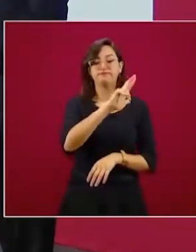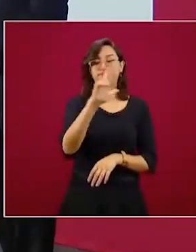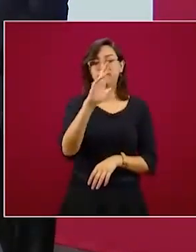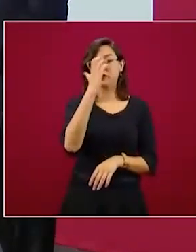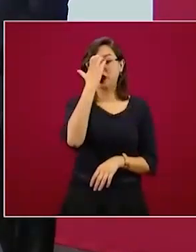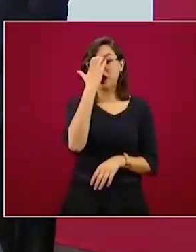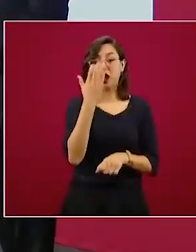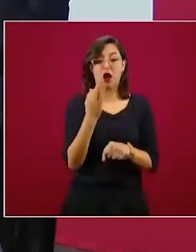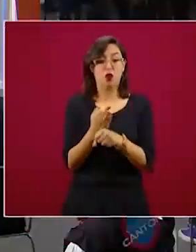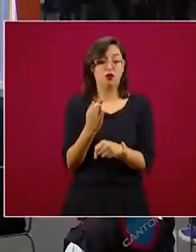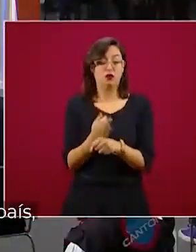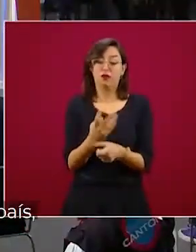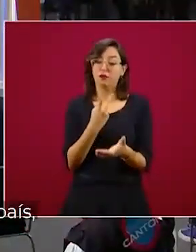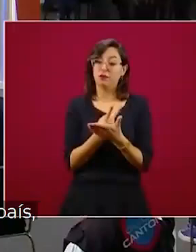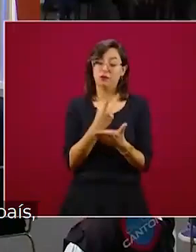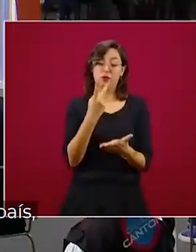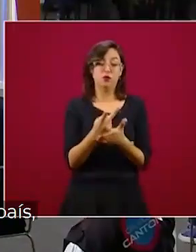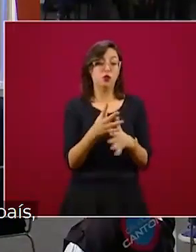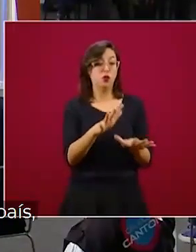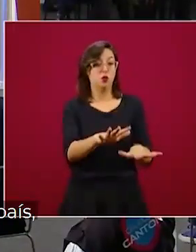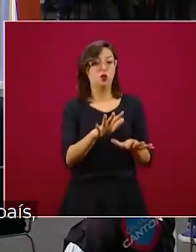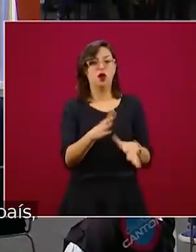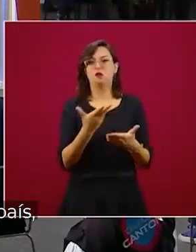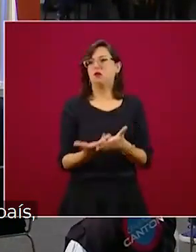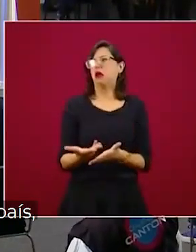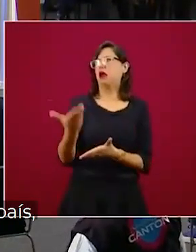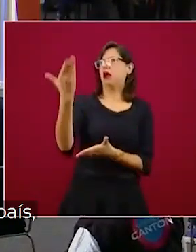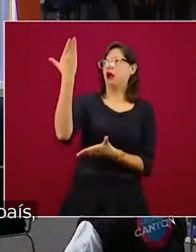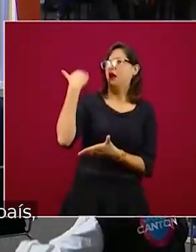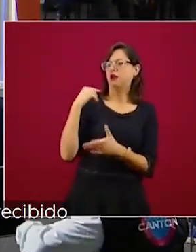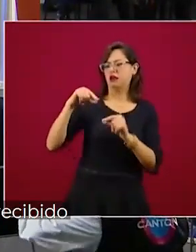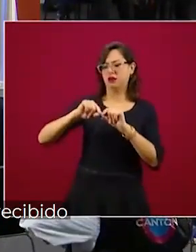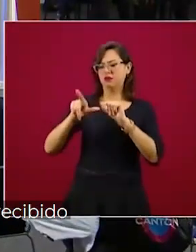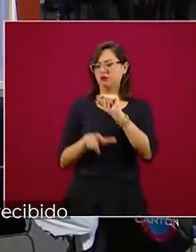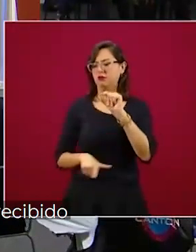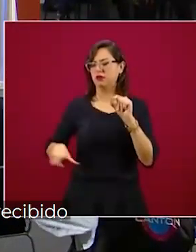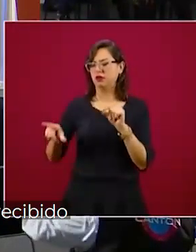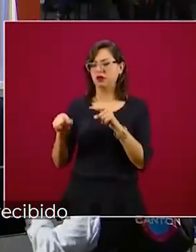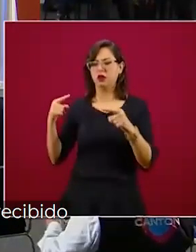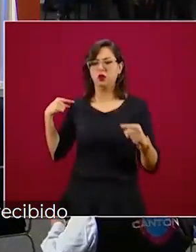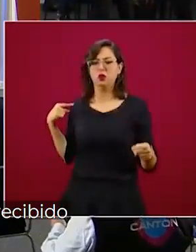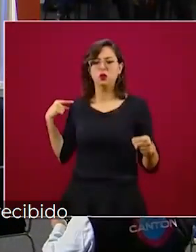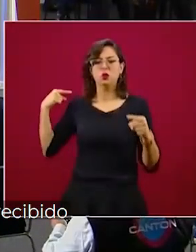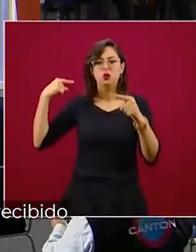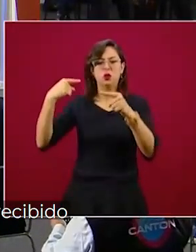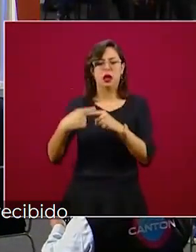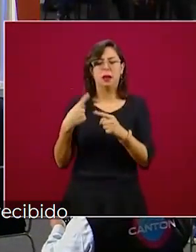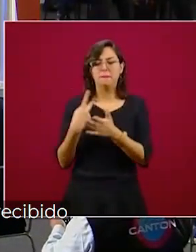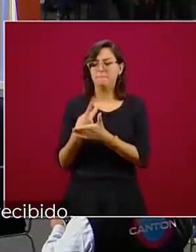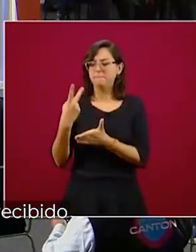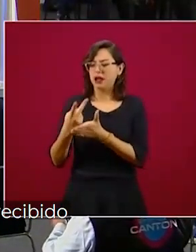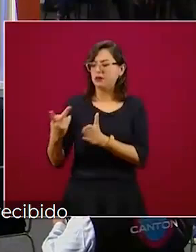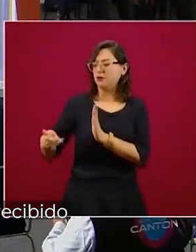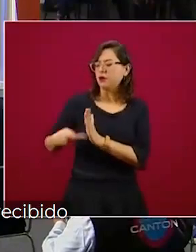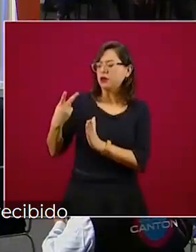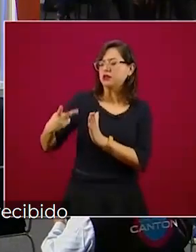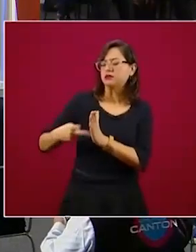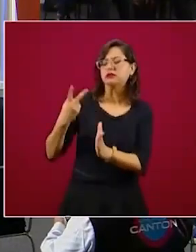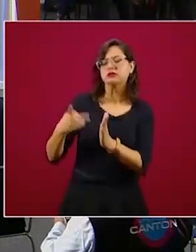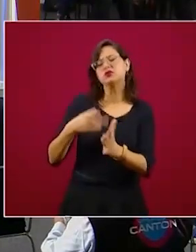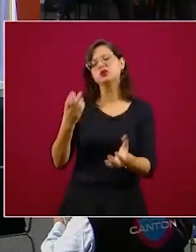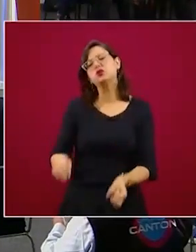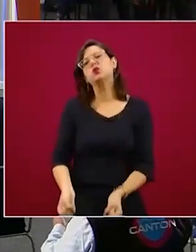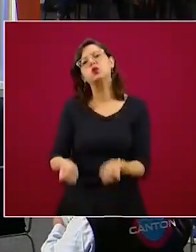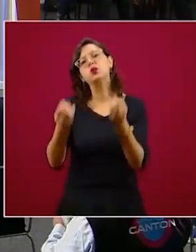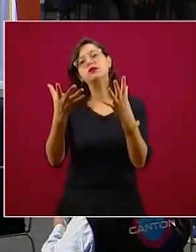magnitud, además que se había entregado muy pocas veces en nuestro país, había sido solamente 10 los mexicanos que habían recibido la